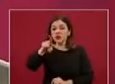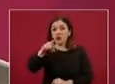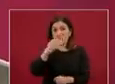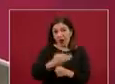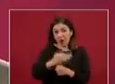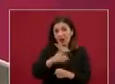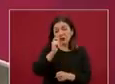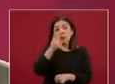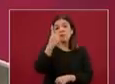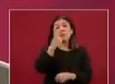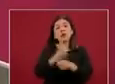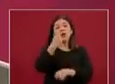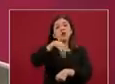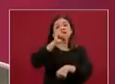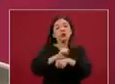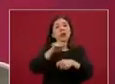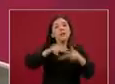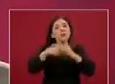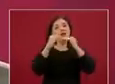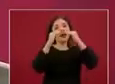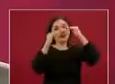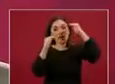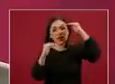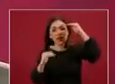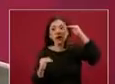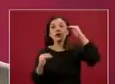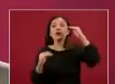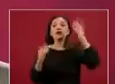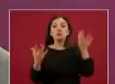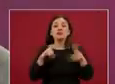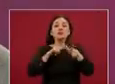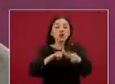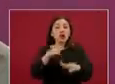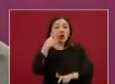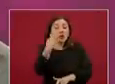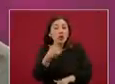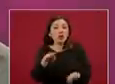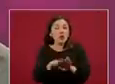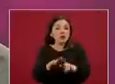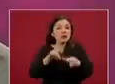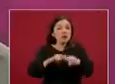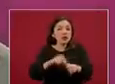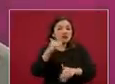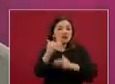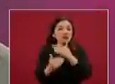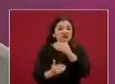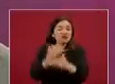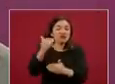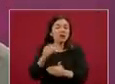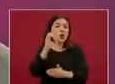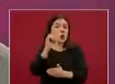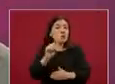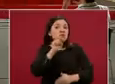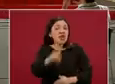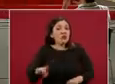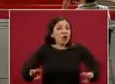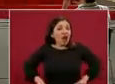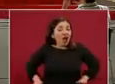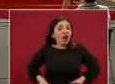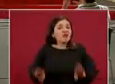apenas tiene la primera semana que tuvo descenso y vamos a ver si se mantiene un patrón o sigue siendo parte de